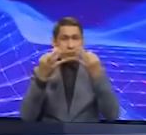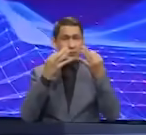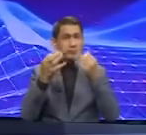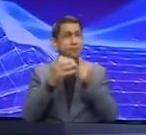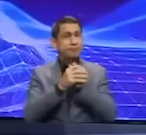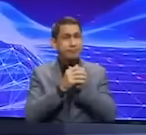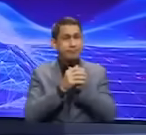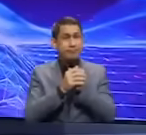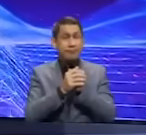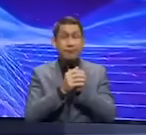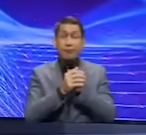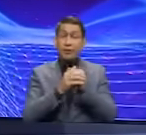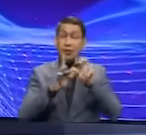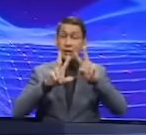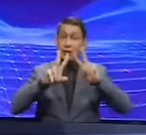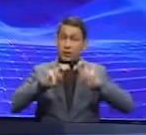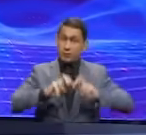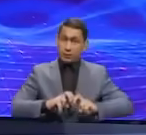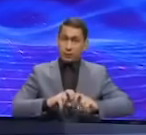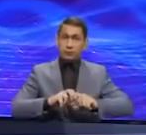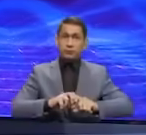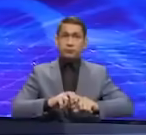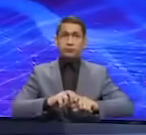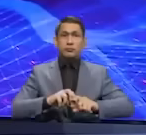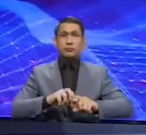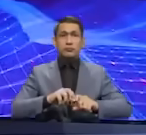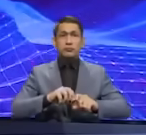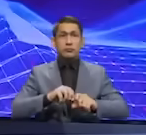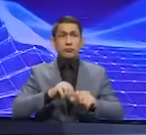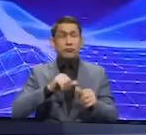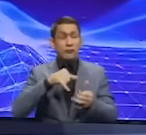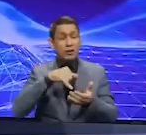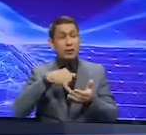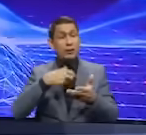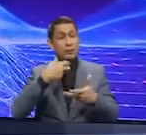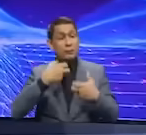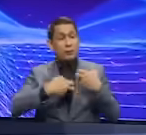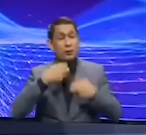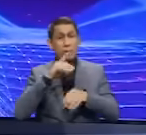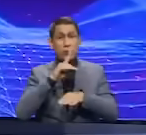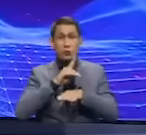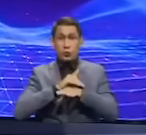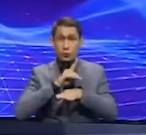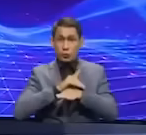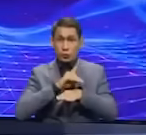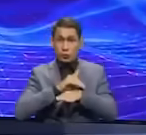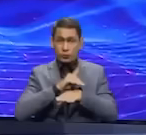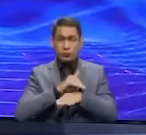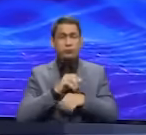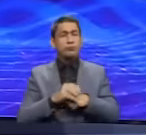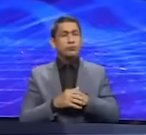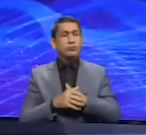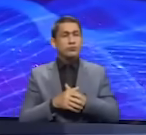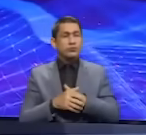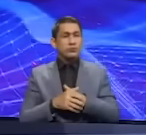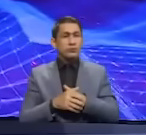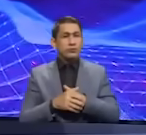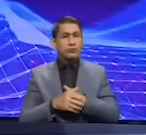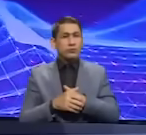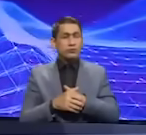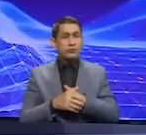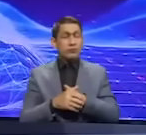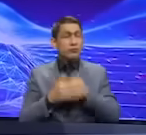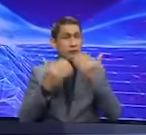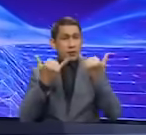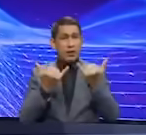estudios demuestran la vulnerabilidad que existe en los médicos y su limitado acceso a la salud mental. Lucero Llanos nos tiene